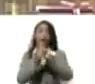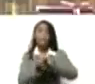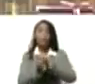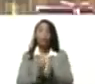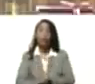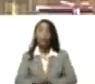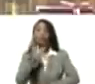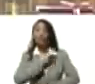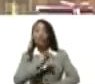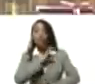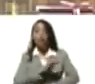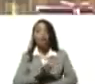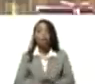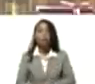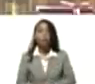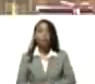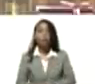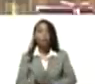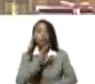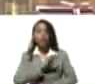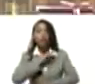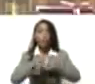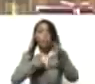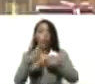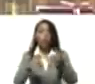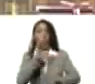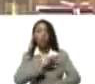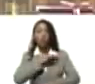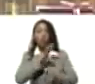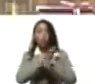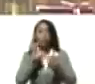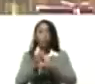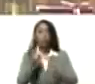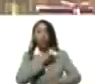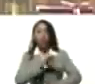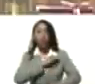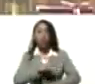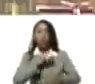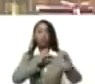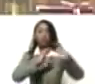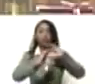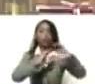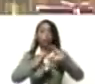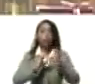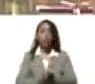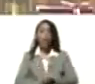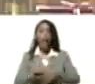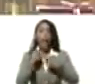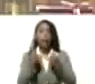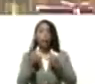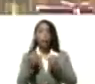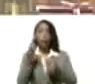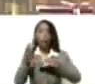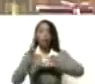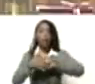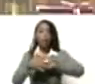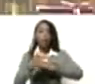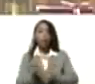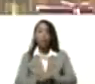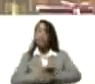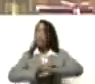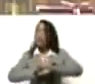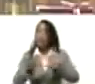sociales socios políticos socioculturales socios comunicacionales económicos tecnológicos que